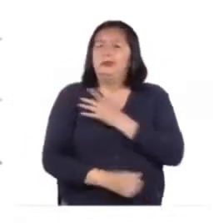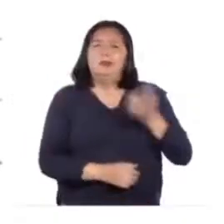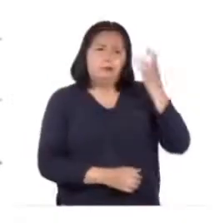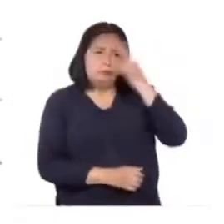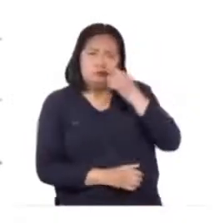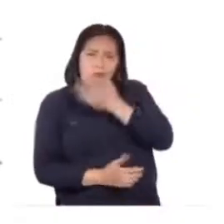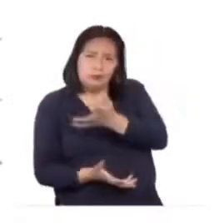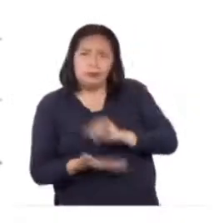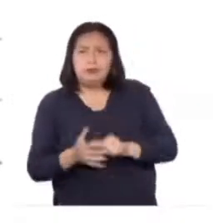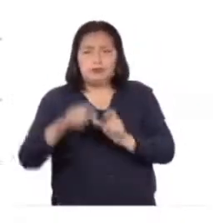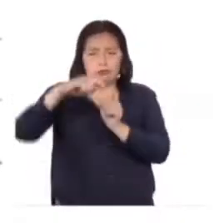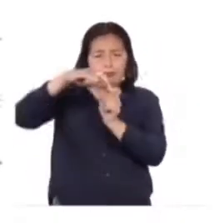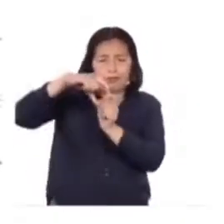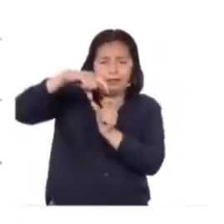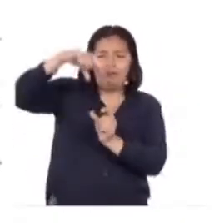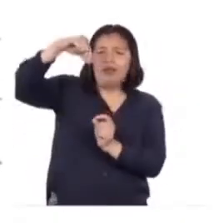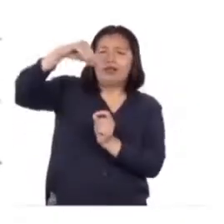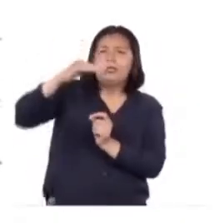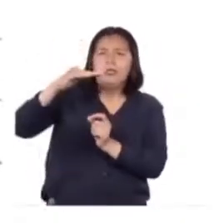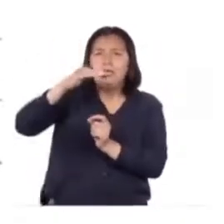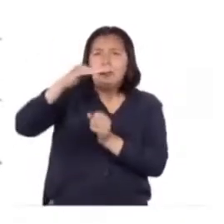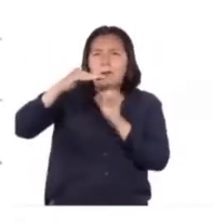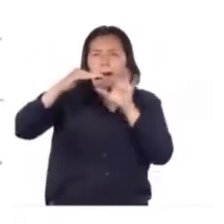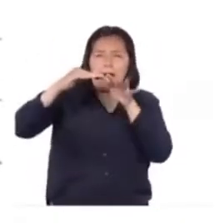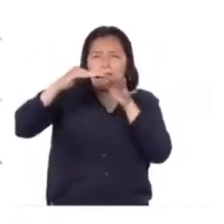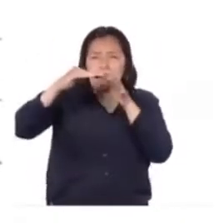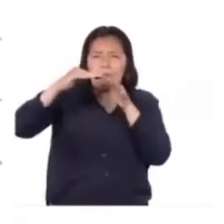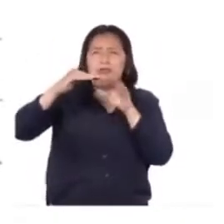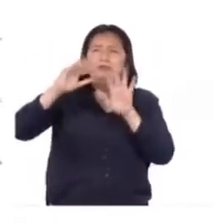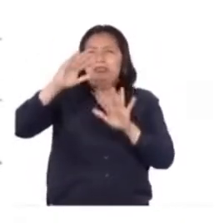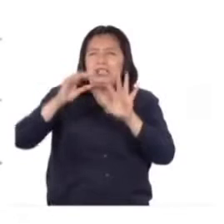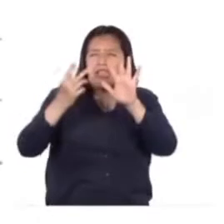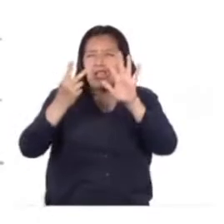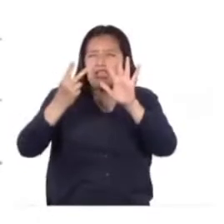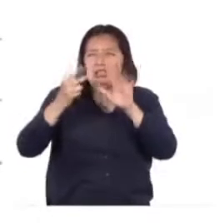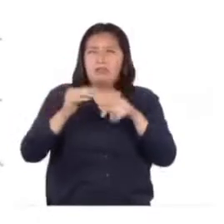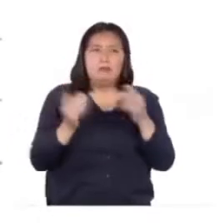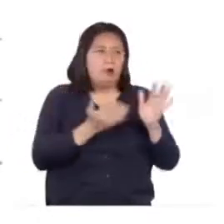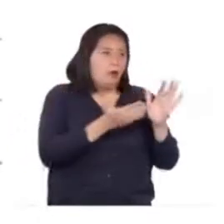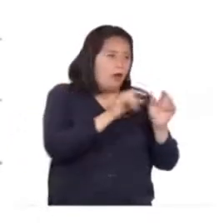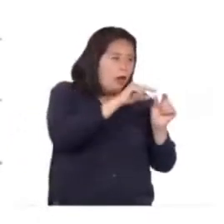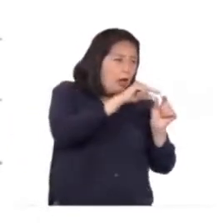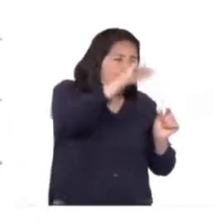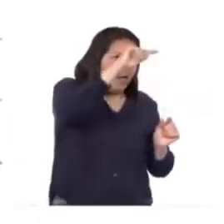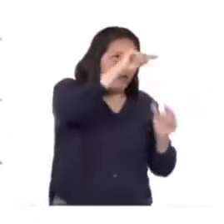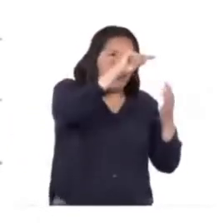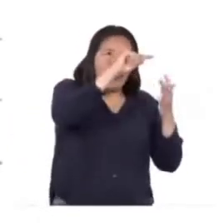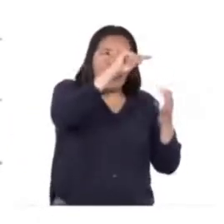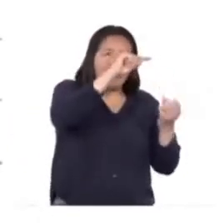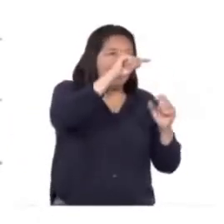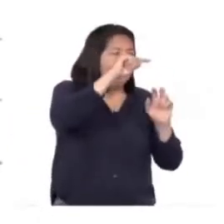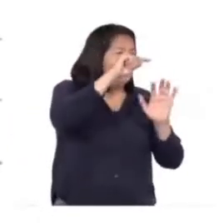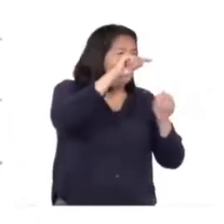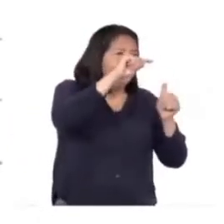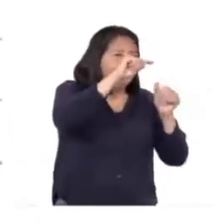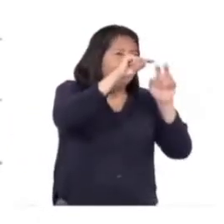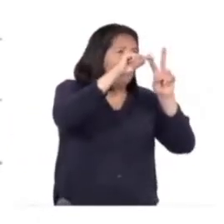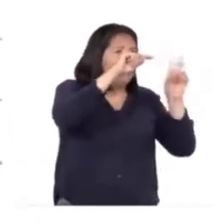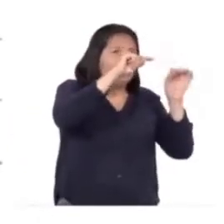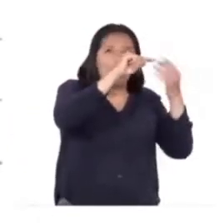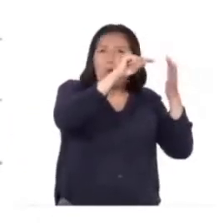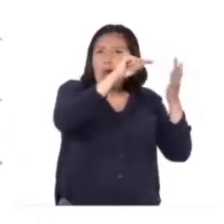eso, la barra tiene una altura aproximada al 17, ya que no coincide con las cantidades